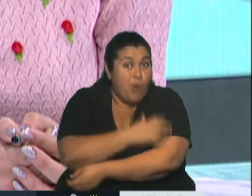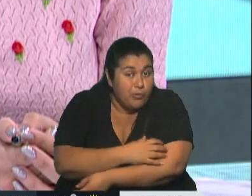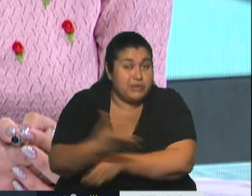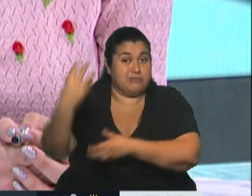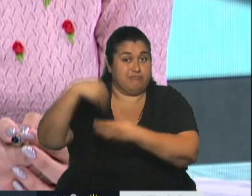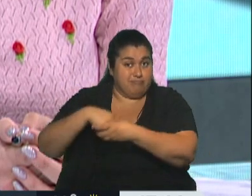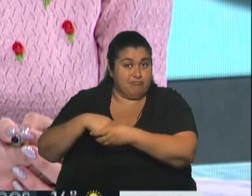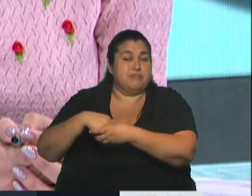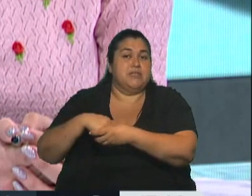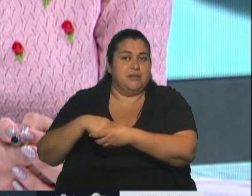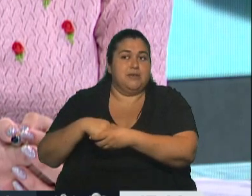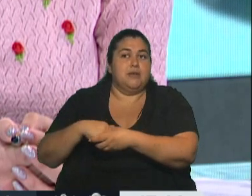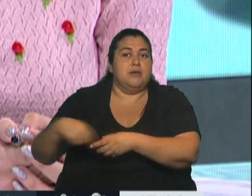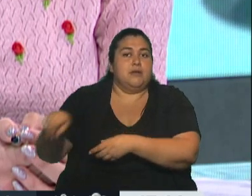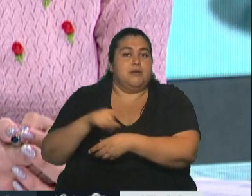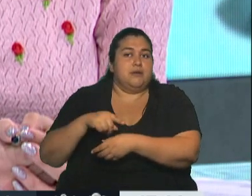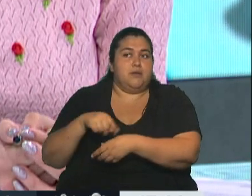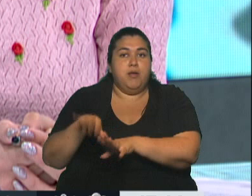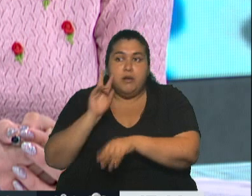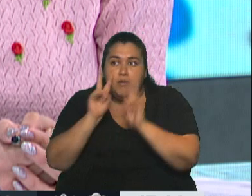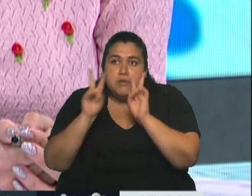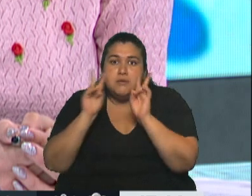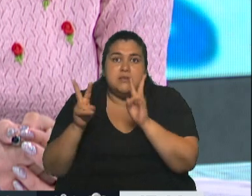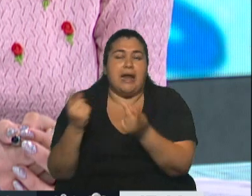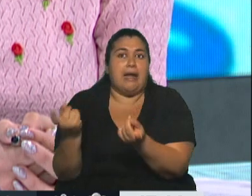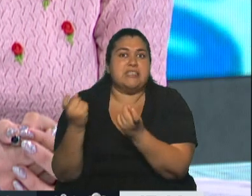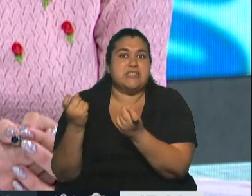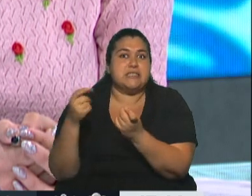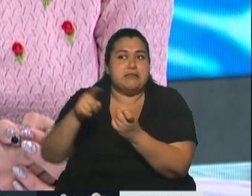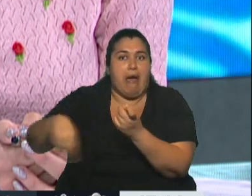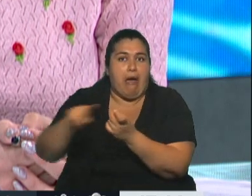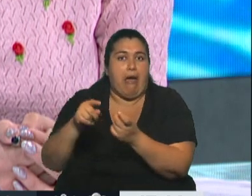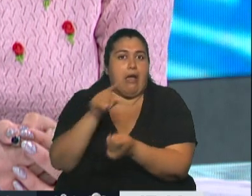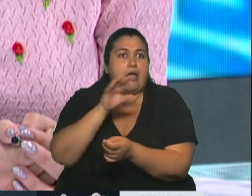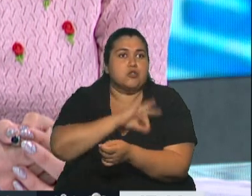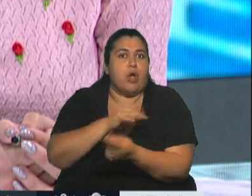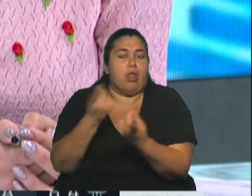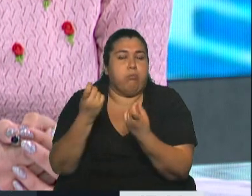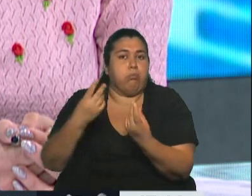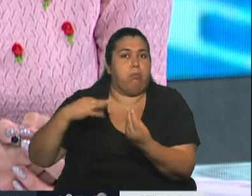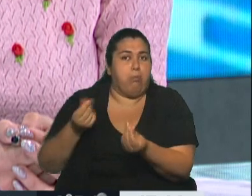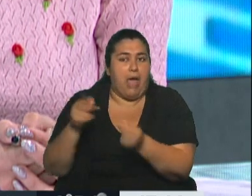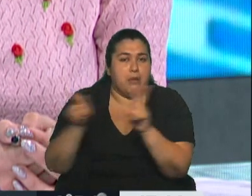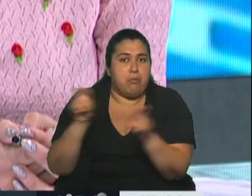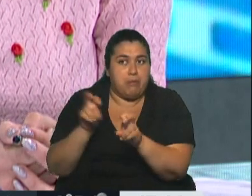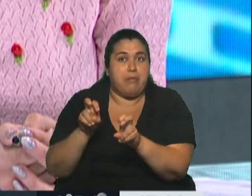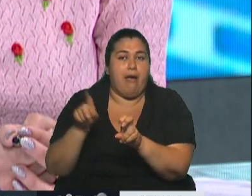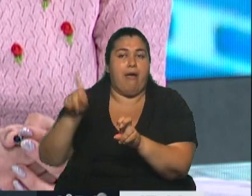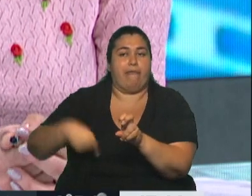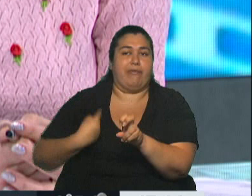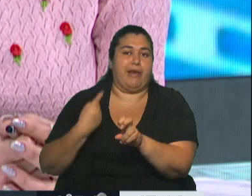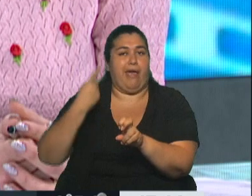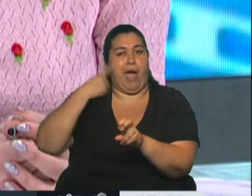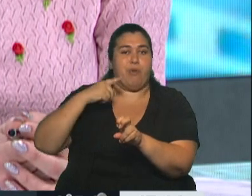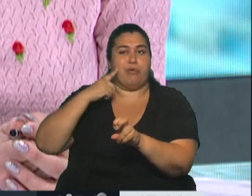que efectivamente han aprovechado esa debilidad estatal. ¿Qué es lo que viene ahora? Efectivamente, la narrativa buquelizadora es